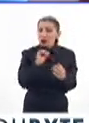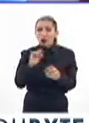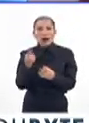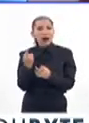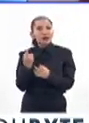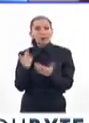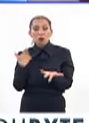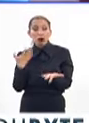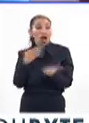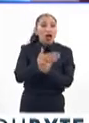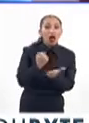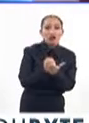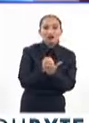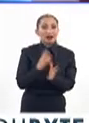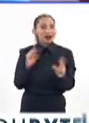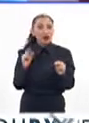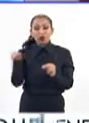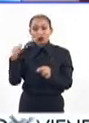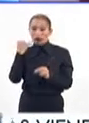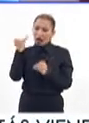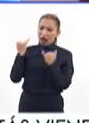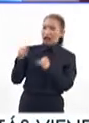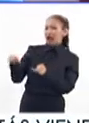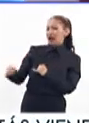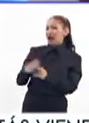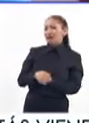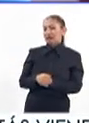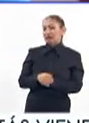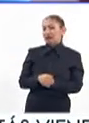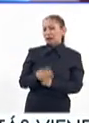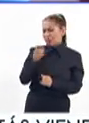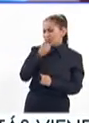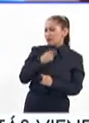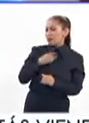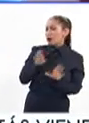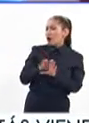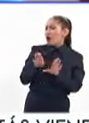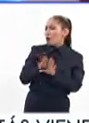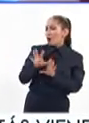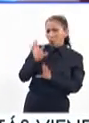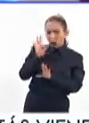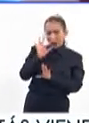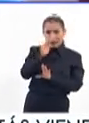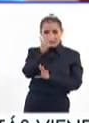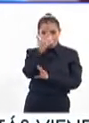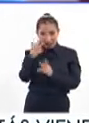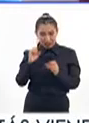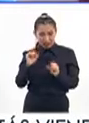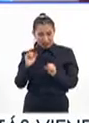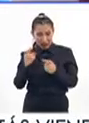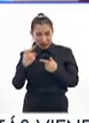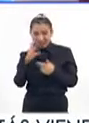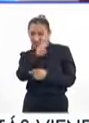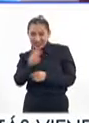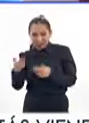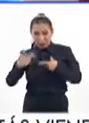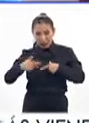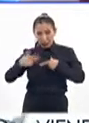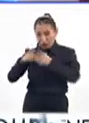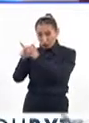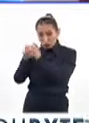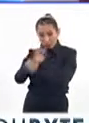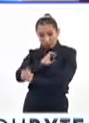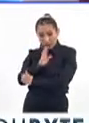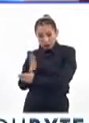es a sangre y fuego, porque tú puedes decir, dime cómo 40, 50, 60, 300